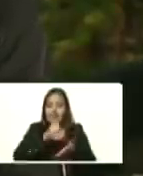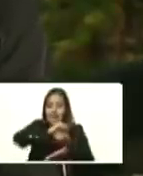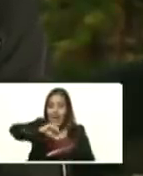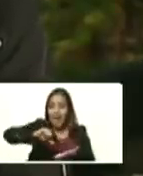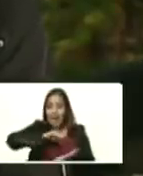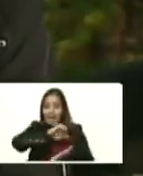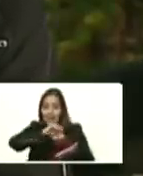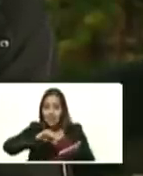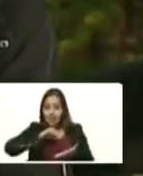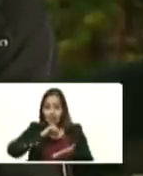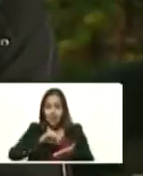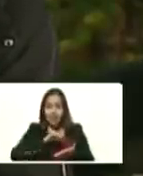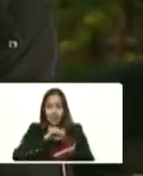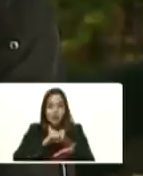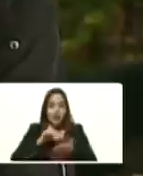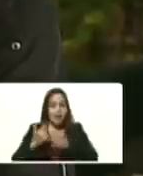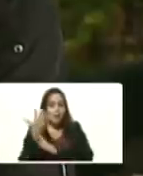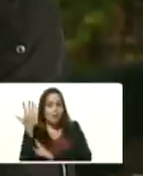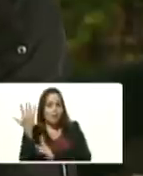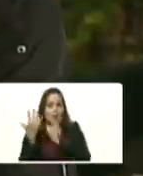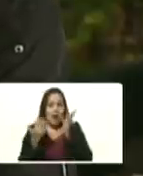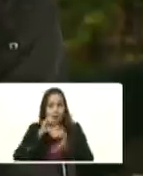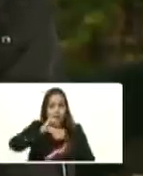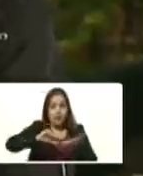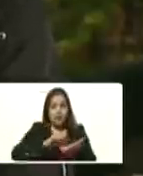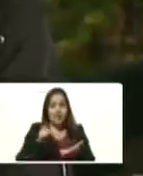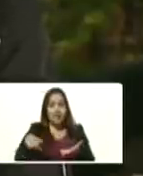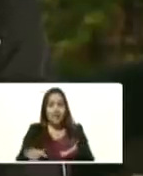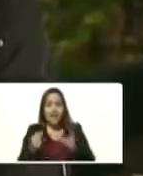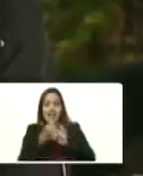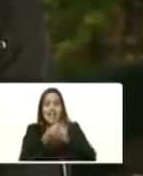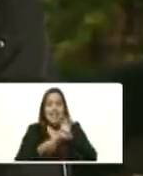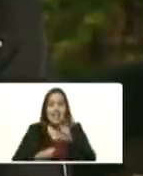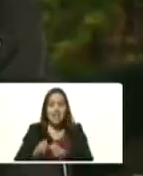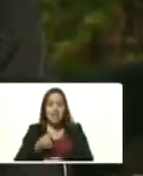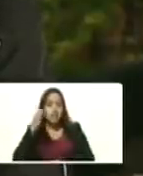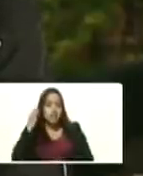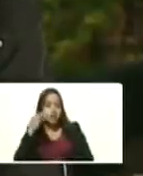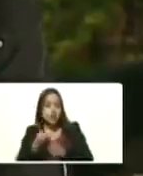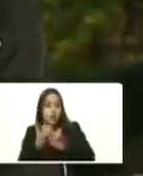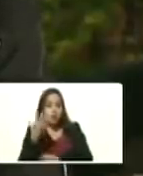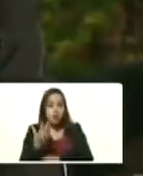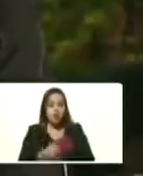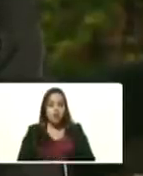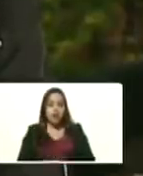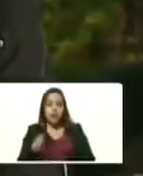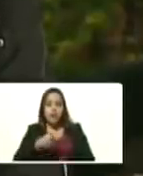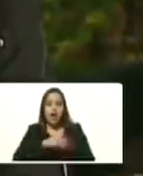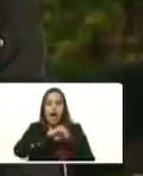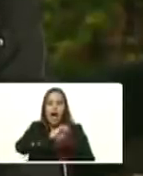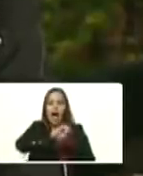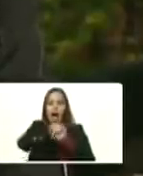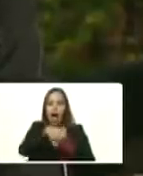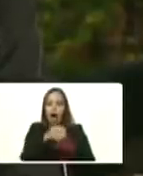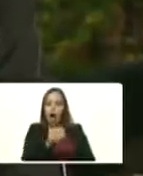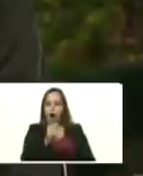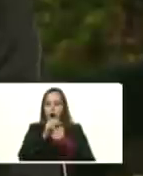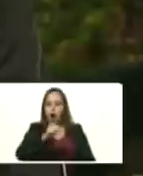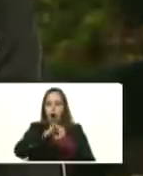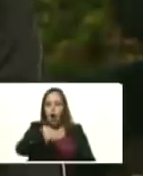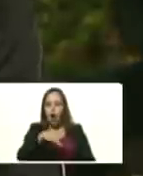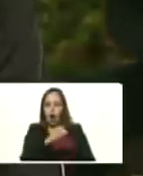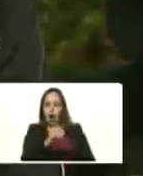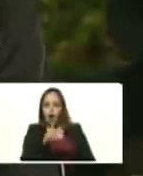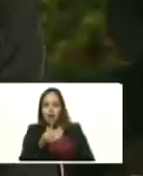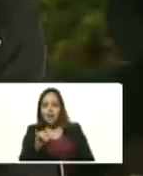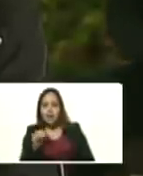solo la producción de aceite con palma aceitera sino también con girasol y rescatar el cultivo de hongos y por otro lado alcanzar el nivel de